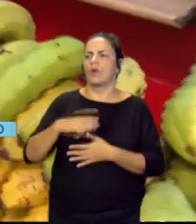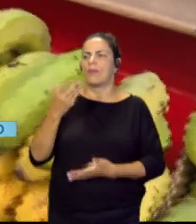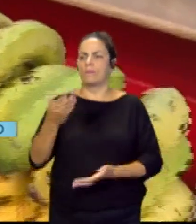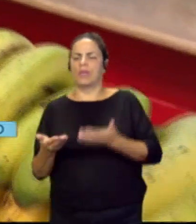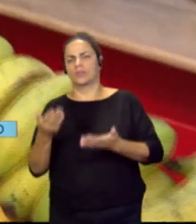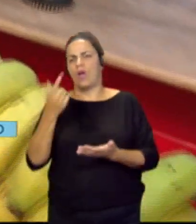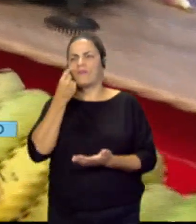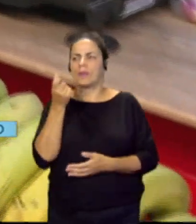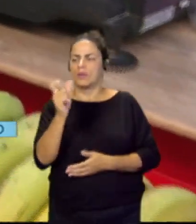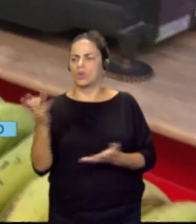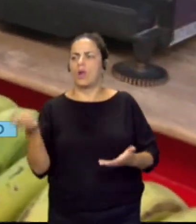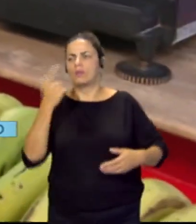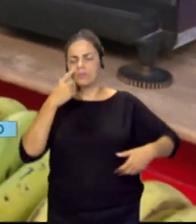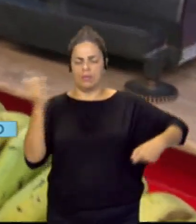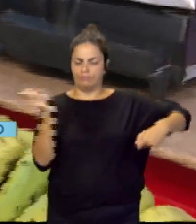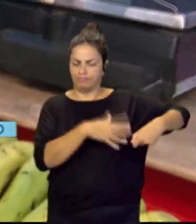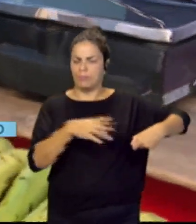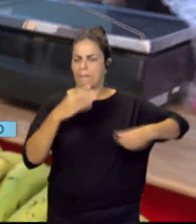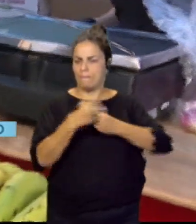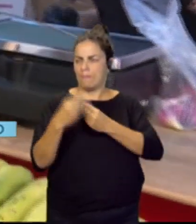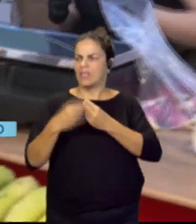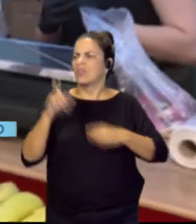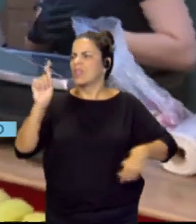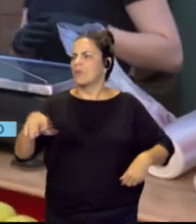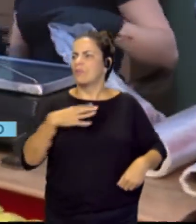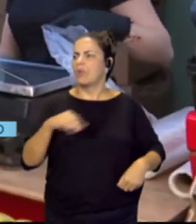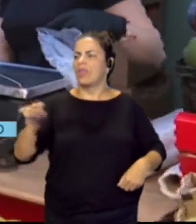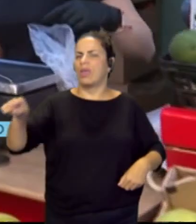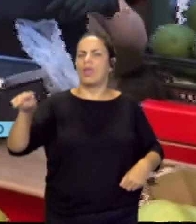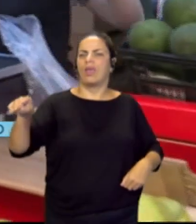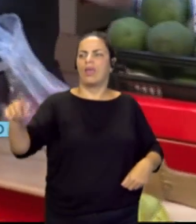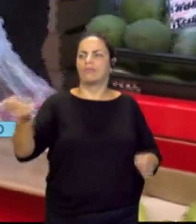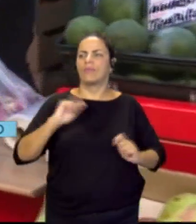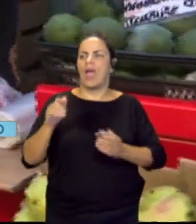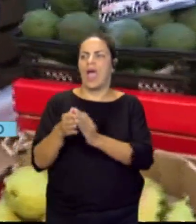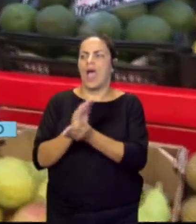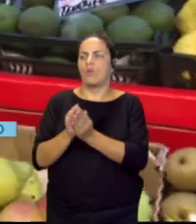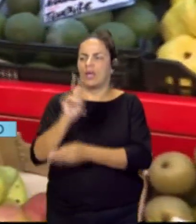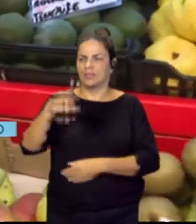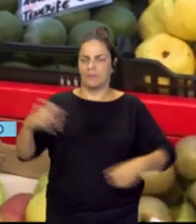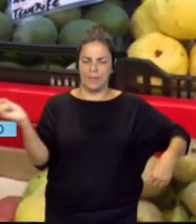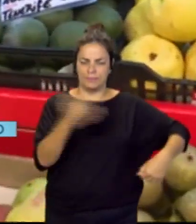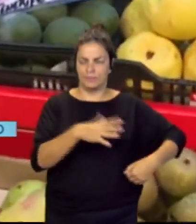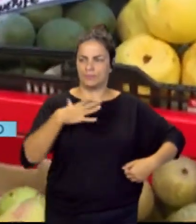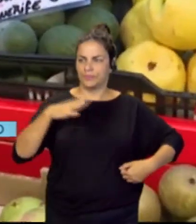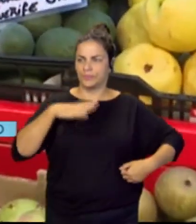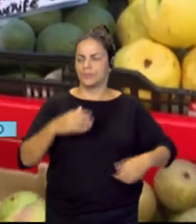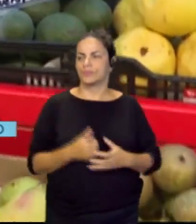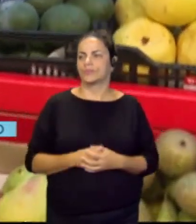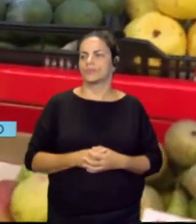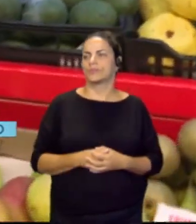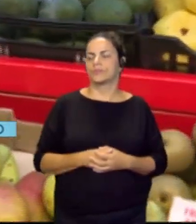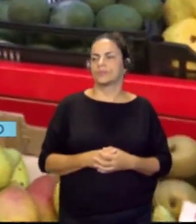costar Mira unos cuantos plátanos y por supuesto Amanda te importa si me alcanzas los aguacates y lo ponemos también en la sesta un par de aguacatitos